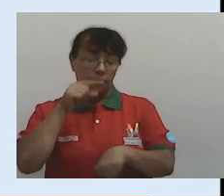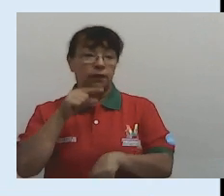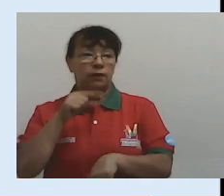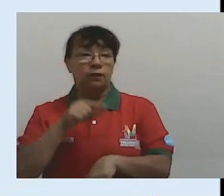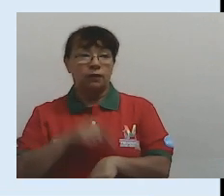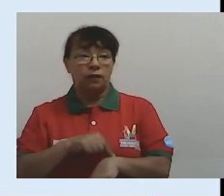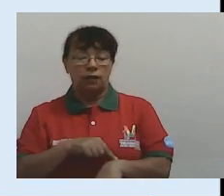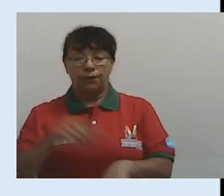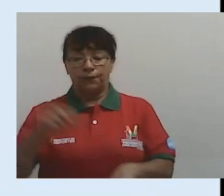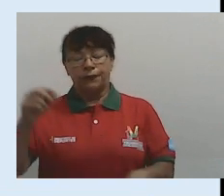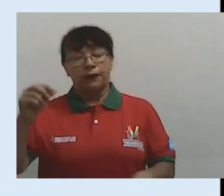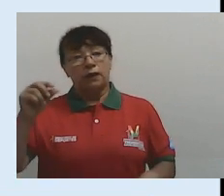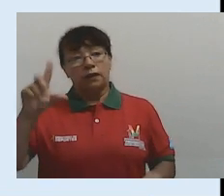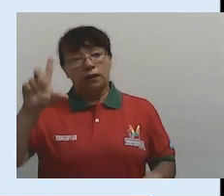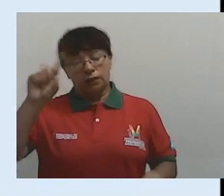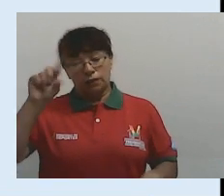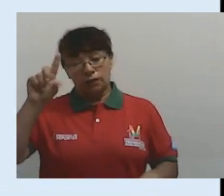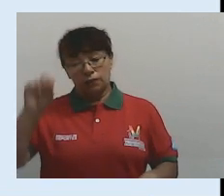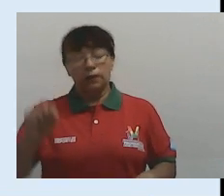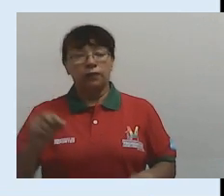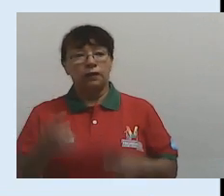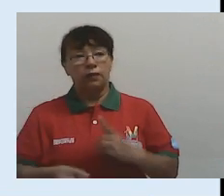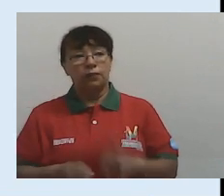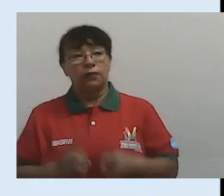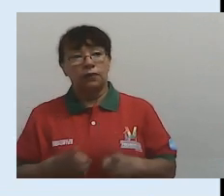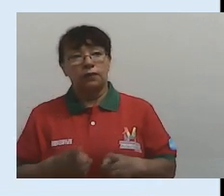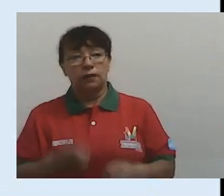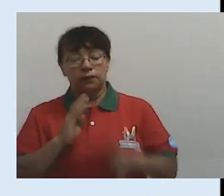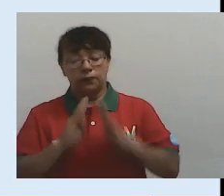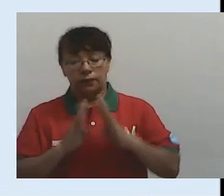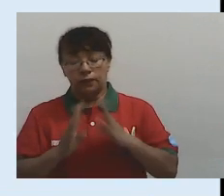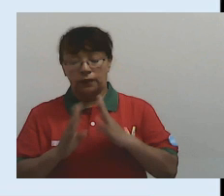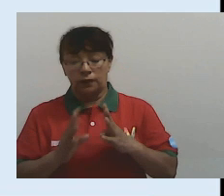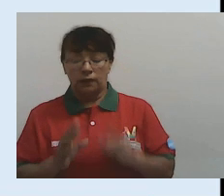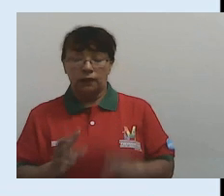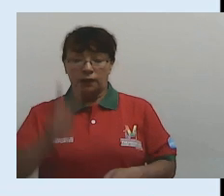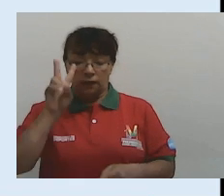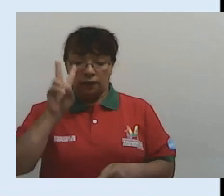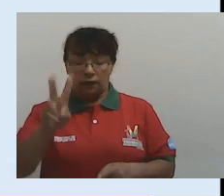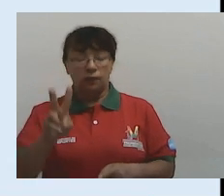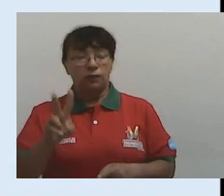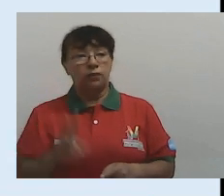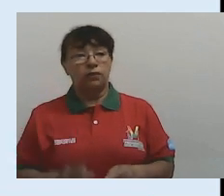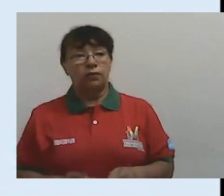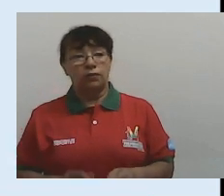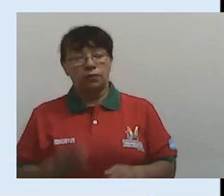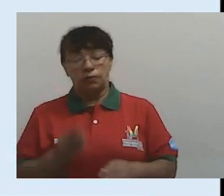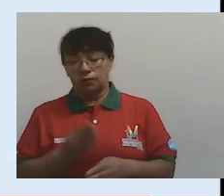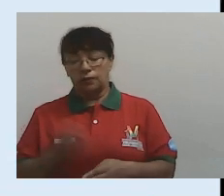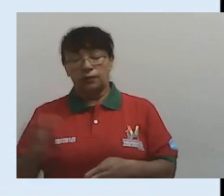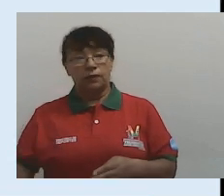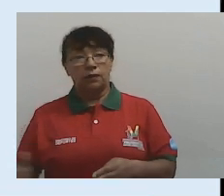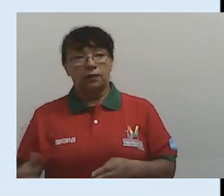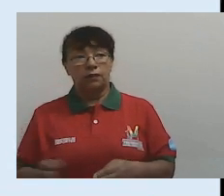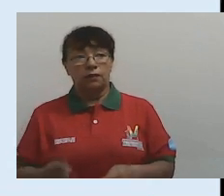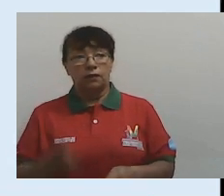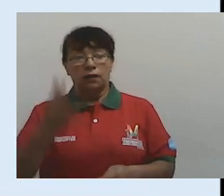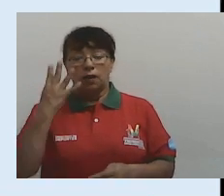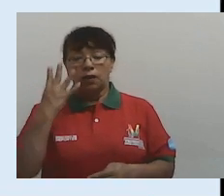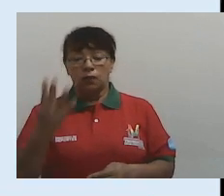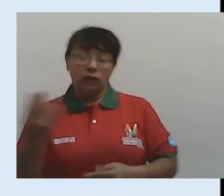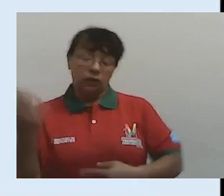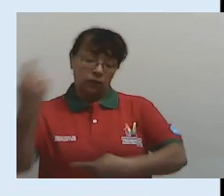Los 9 eventos que hemos hablado deben dividirse en 2 jornadas. Si tengo 9, 4 un